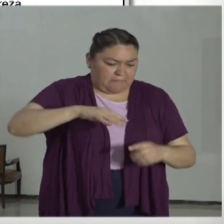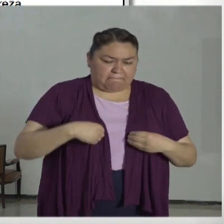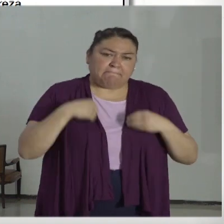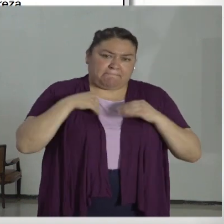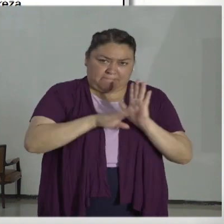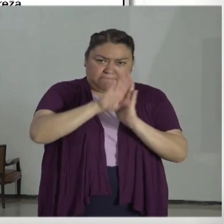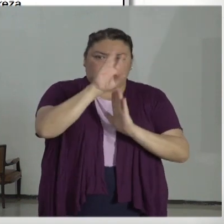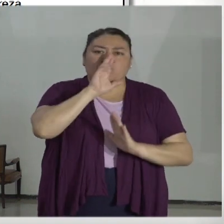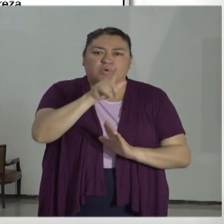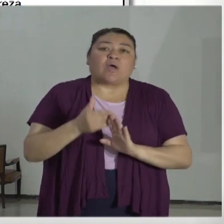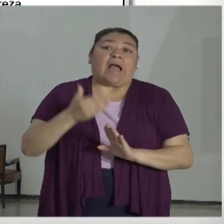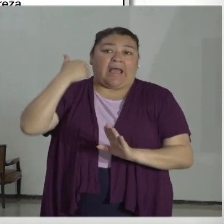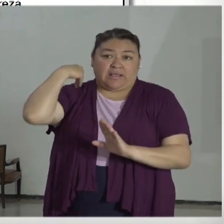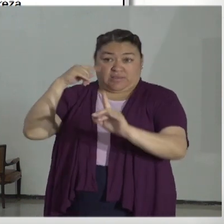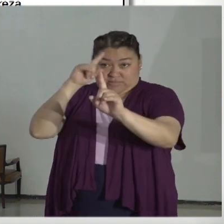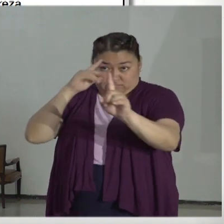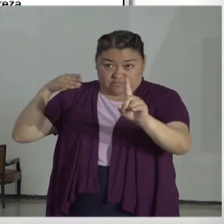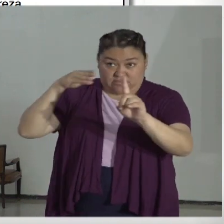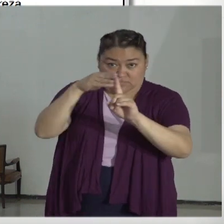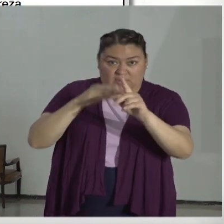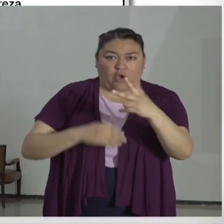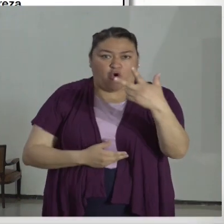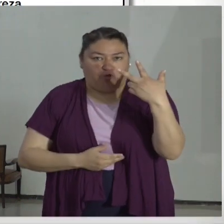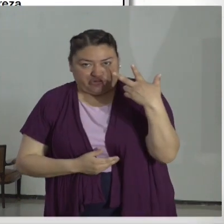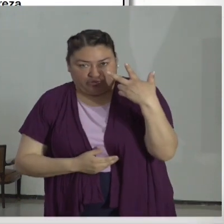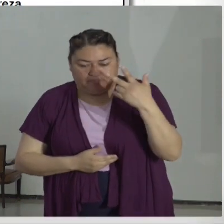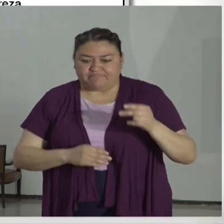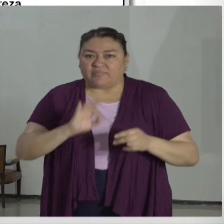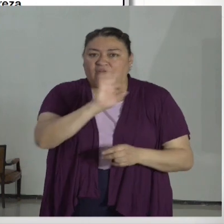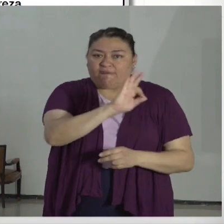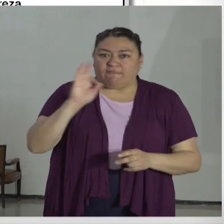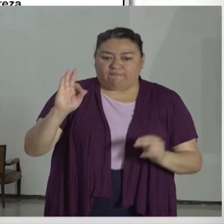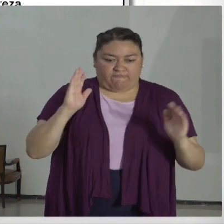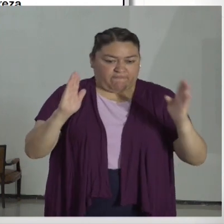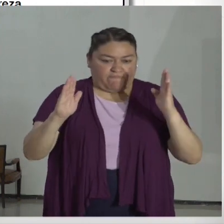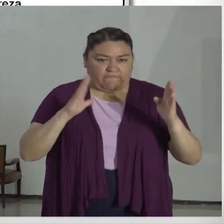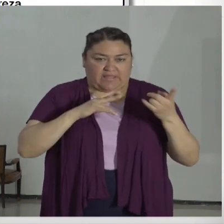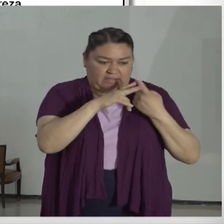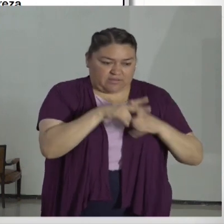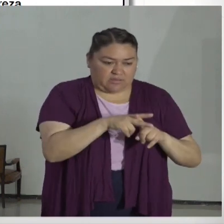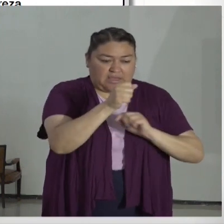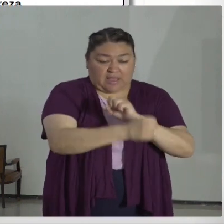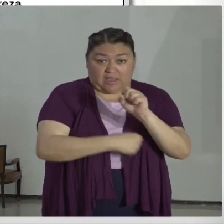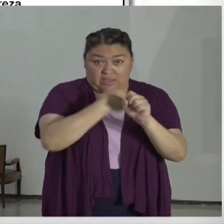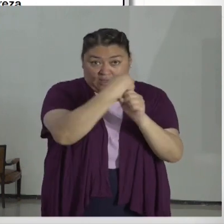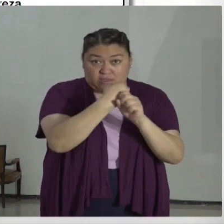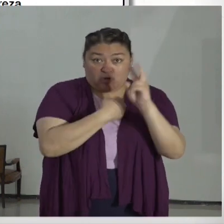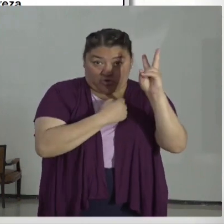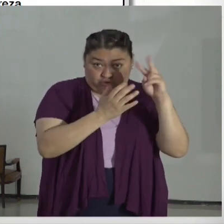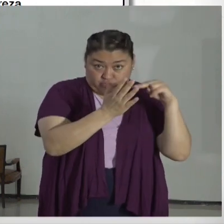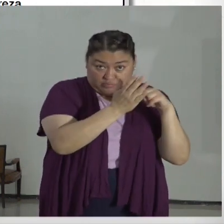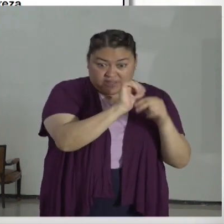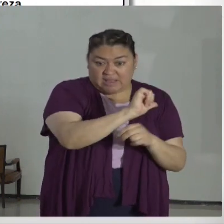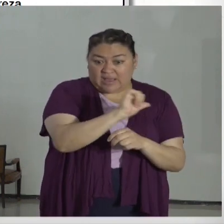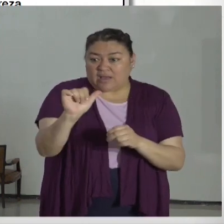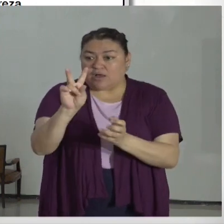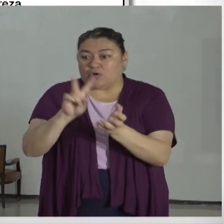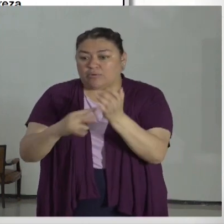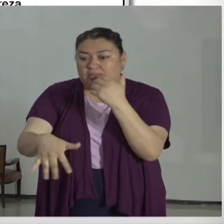tiene, yo debo resaltar dos características de